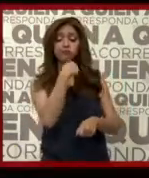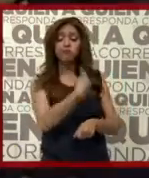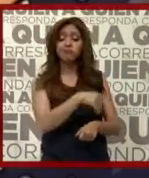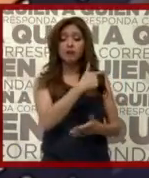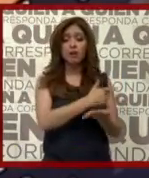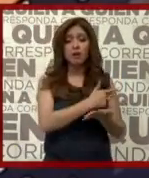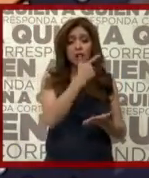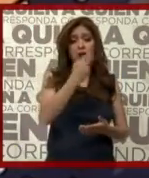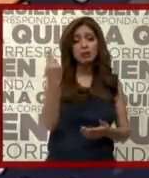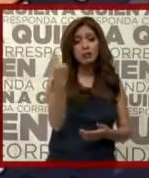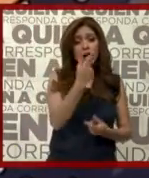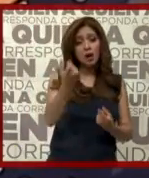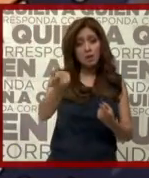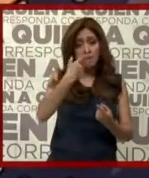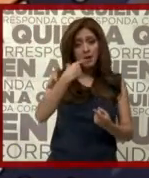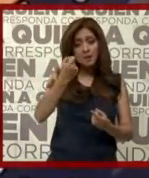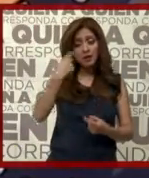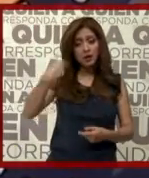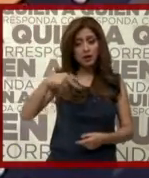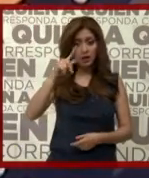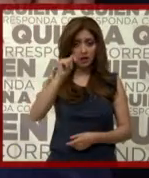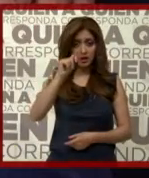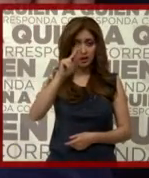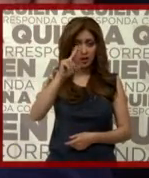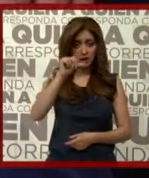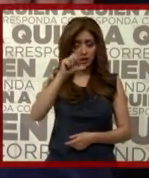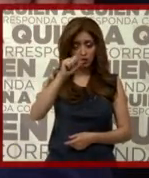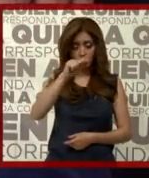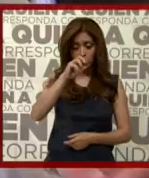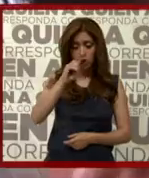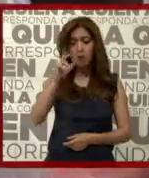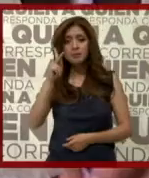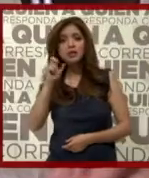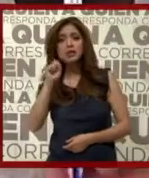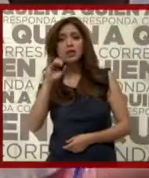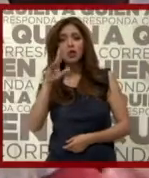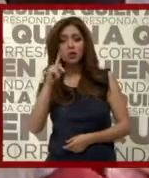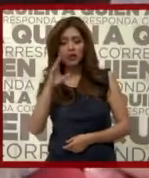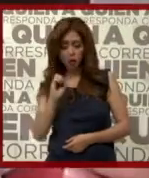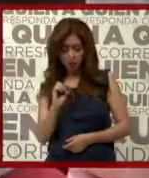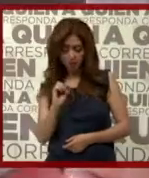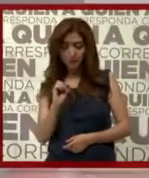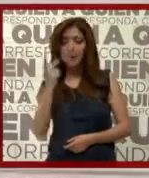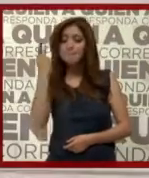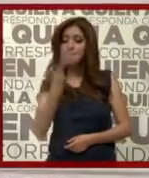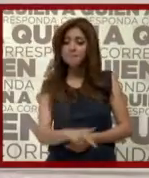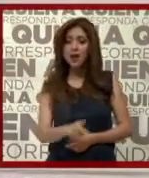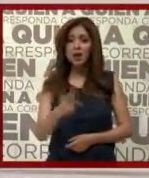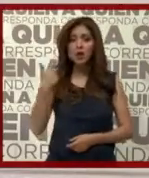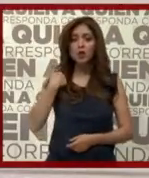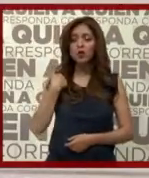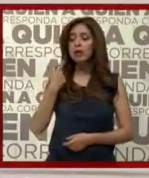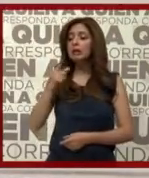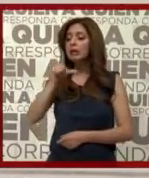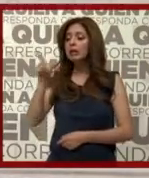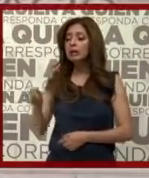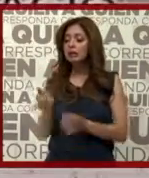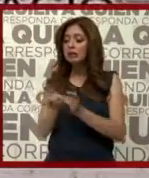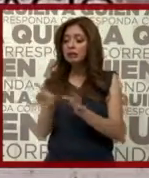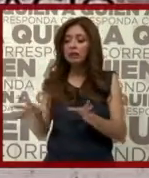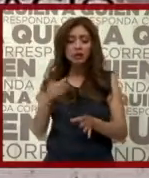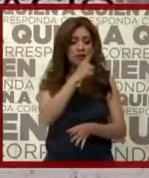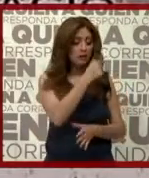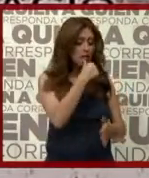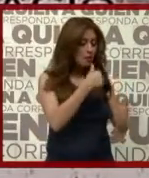constante. Trastorno psicótico de tipo paranoide. Nunca imaginó que dejaría de trabajar en el Servicio Postal Mexicano, el cual pensaba que